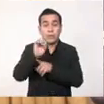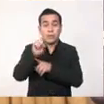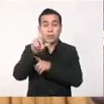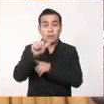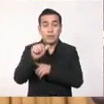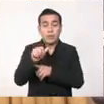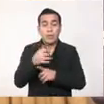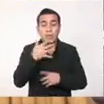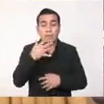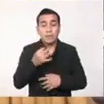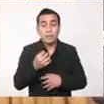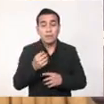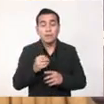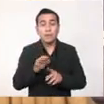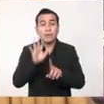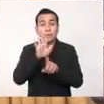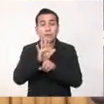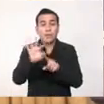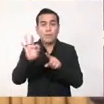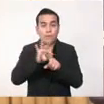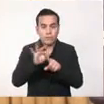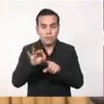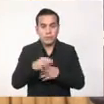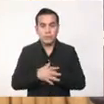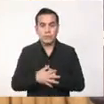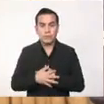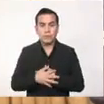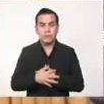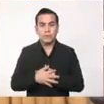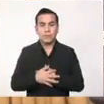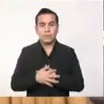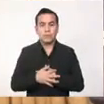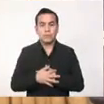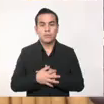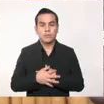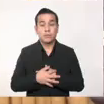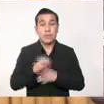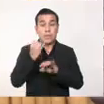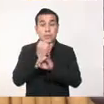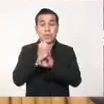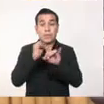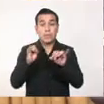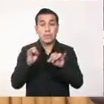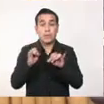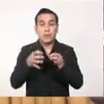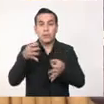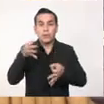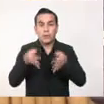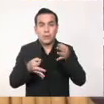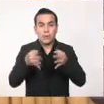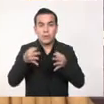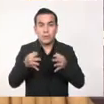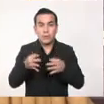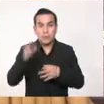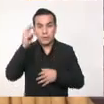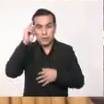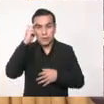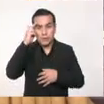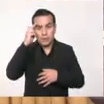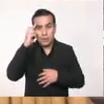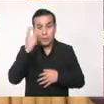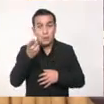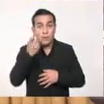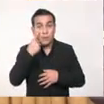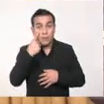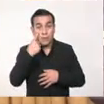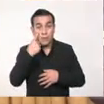garantizada en todo momento en el ejercicio de sus funciones. La independencia del Poder Judicial en El Salvador debe ser salvaguardada